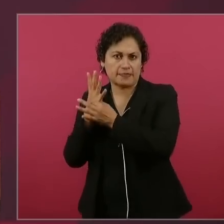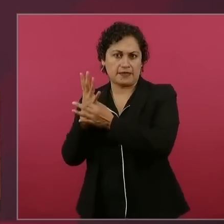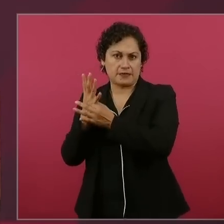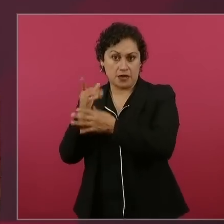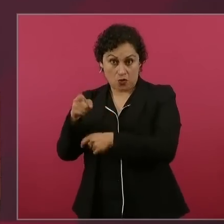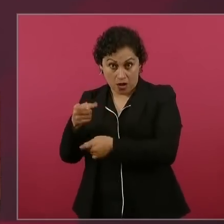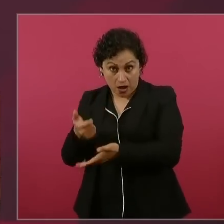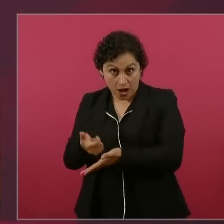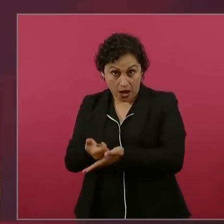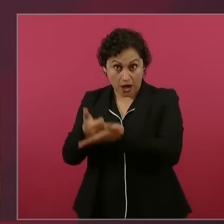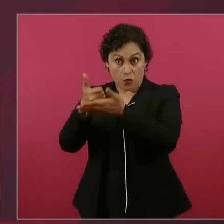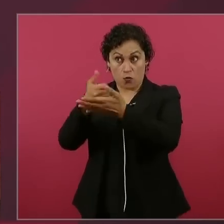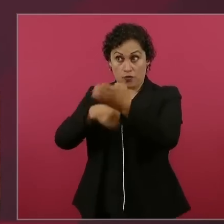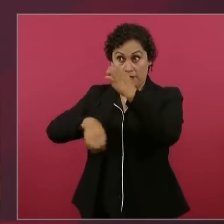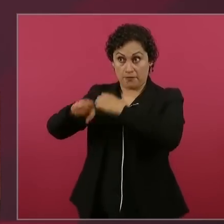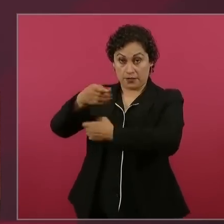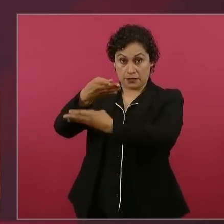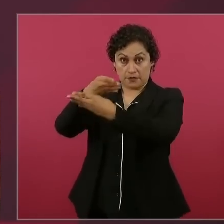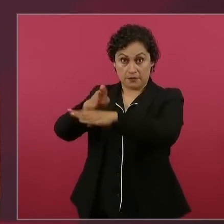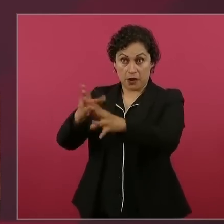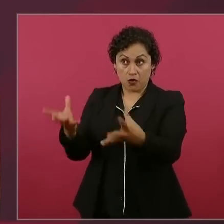los empresarios y a los banqueros.